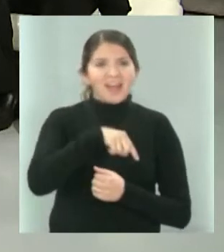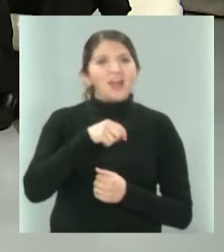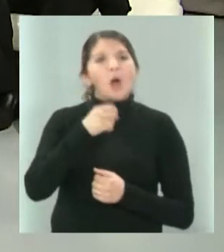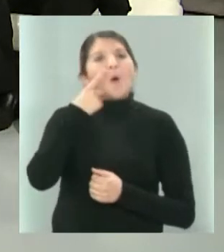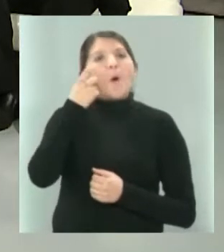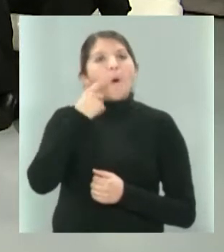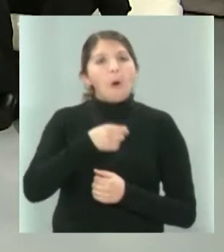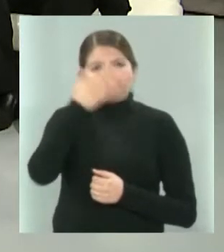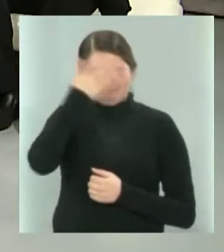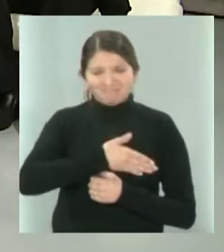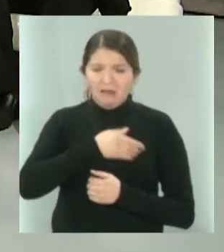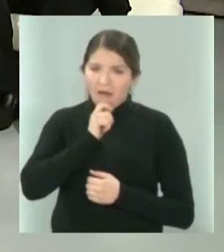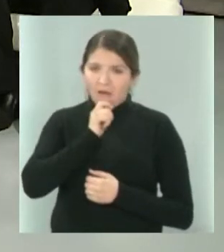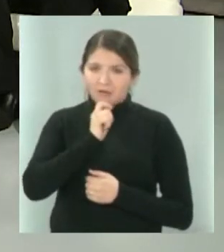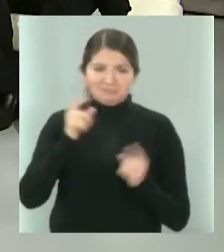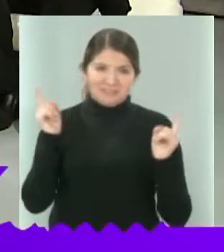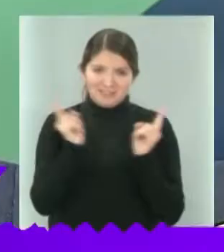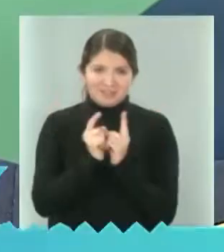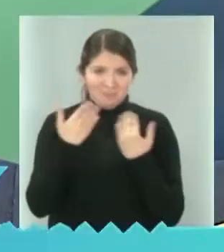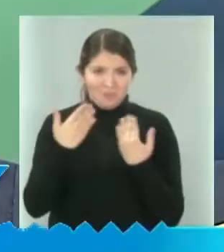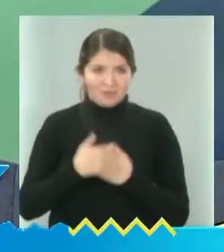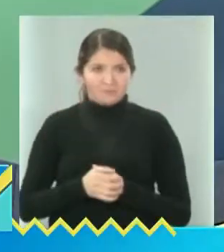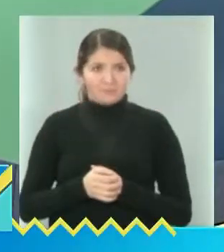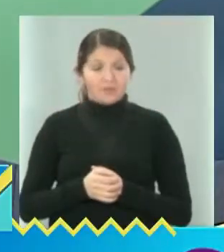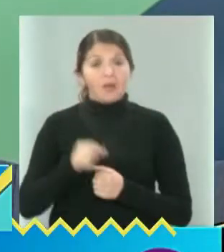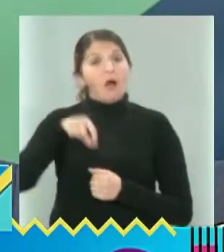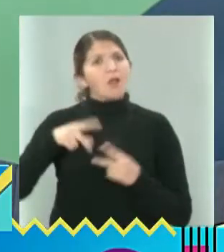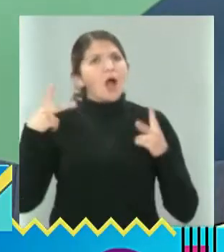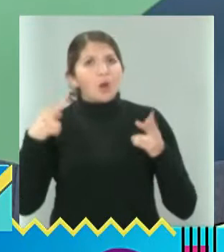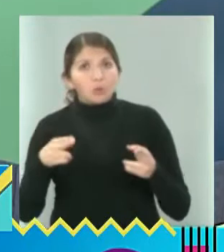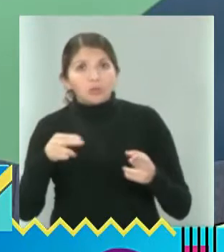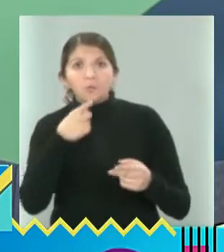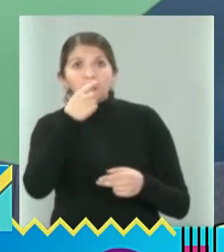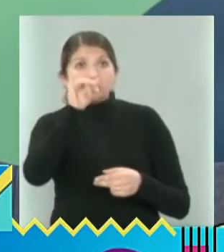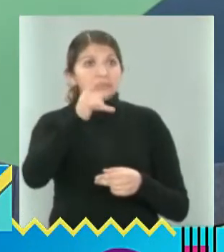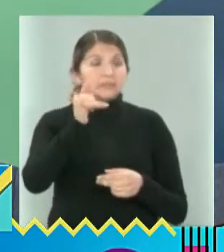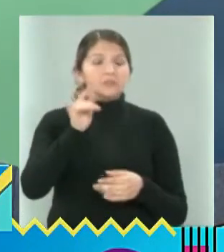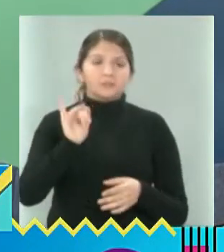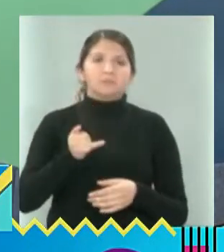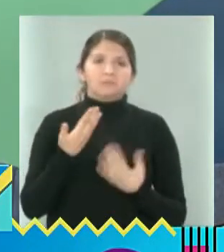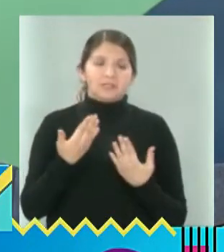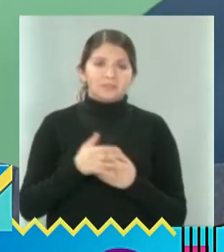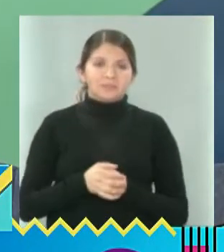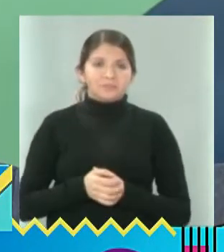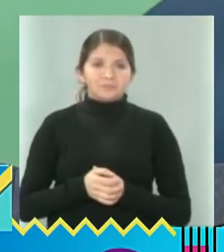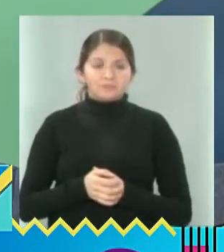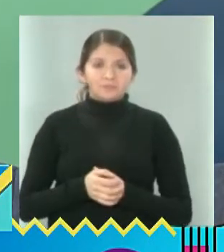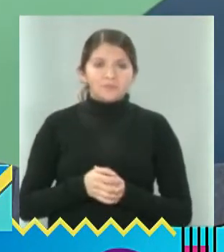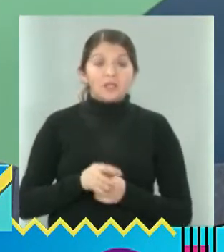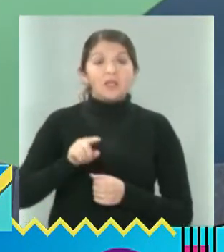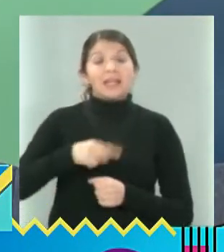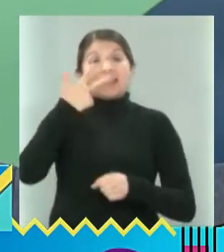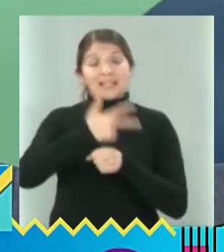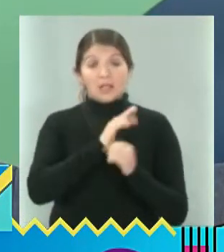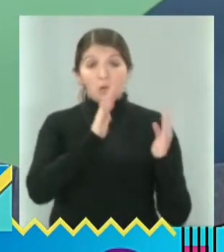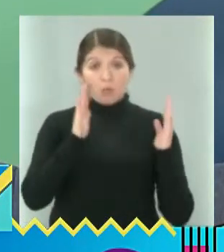Arce en distintos parecidos. Está bueno quedarnos con eso. No sé si nos tenemos que ir al corte. ¿Sí? Pero decilo tranquilo. Nos quedamos, si no, para el siguiente bloque. Esto que tiene